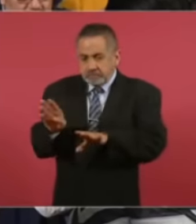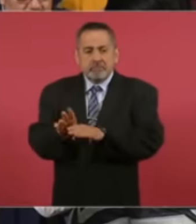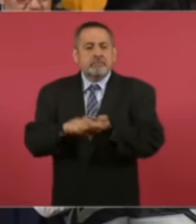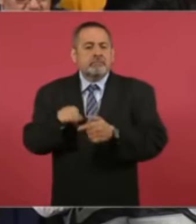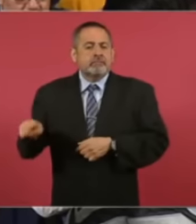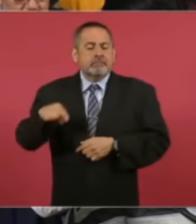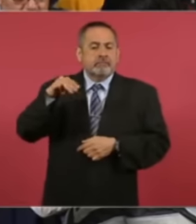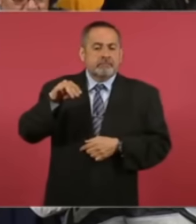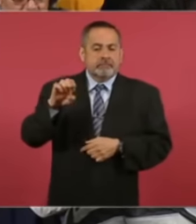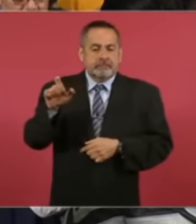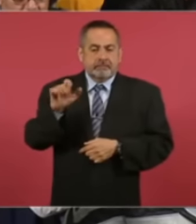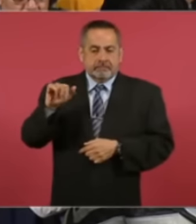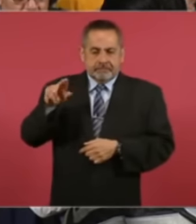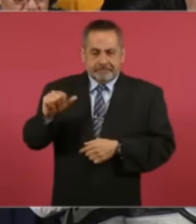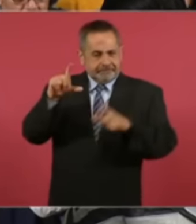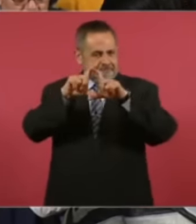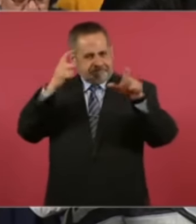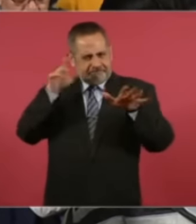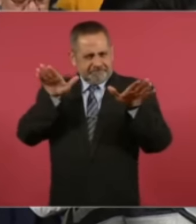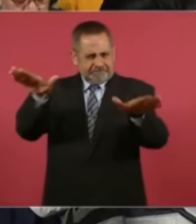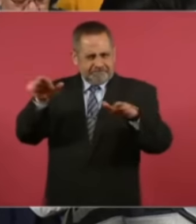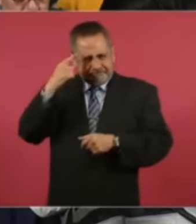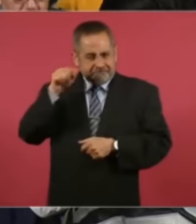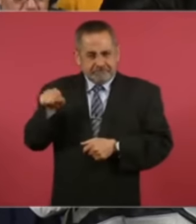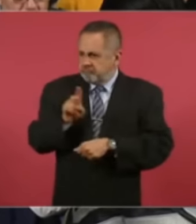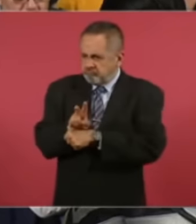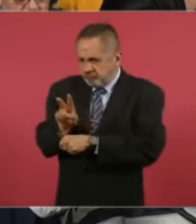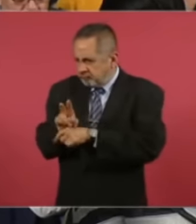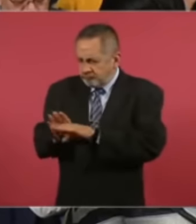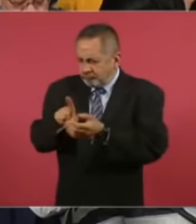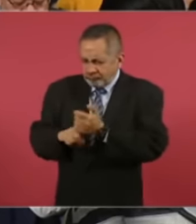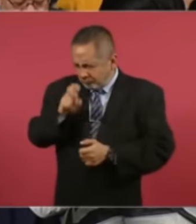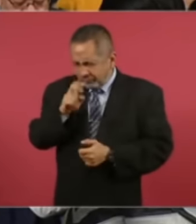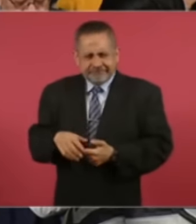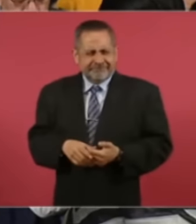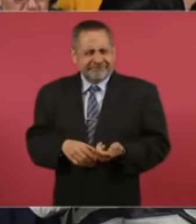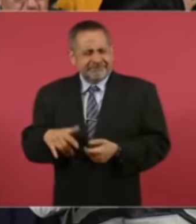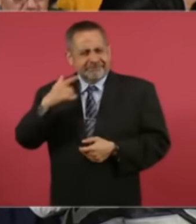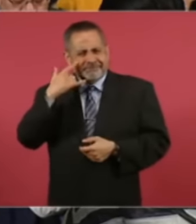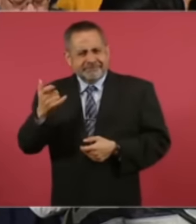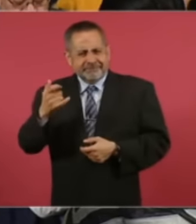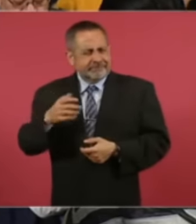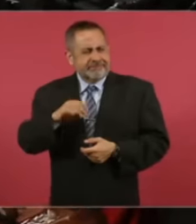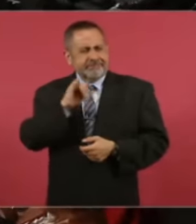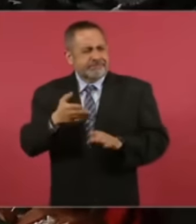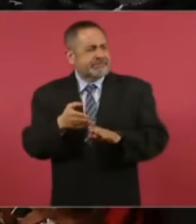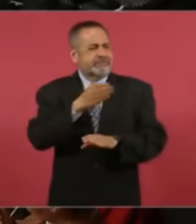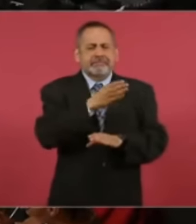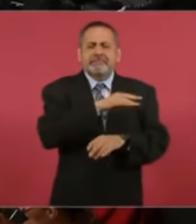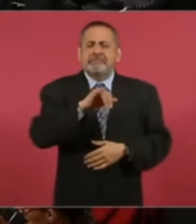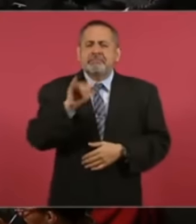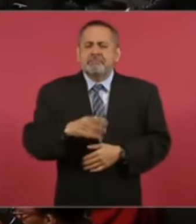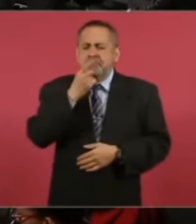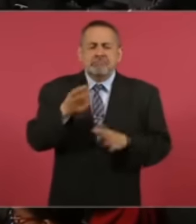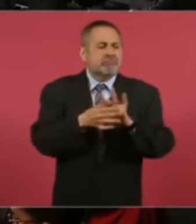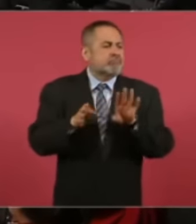Aviación en la nueva línea aérea. Pues, se me hace muy raro porque nunca ha dicho nada de la concentración que